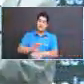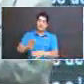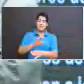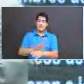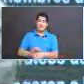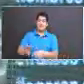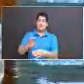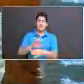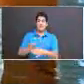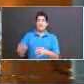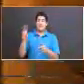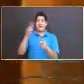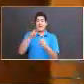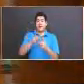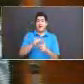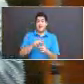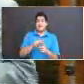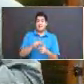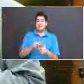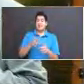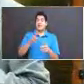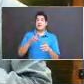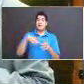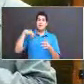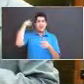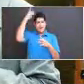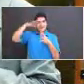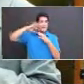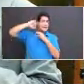Y siguió hasta que se ahorcó con ese mismo lazo.